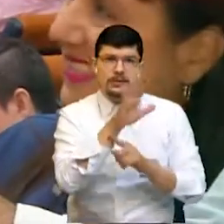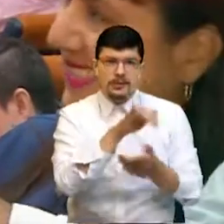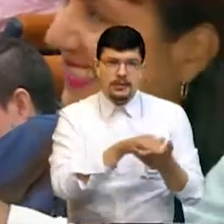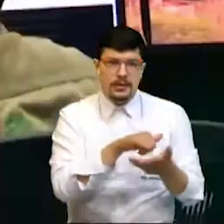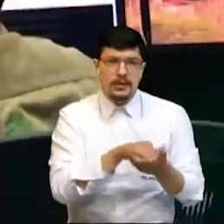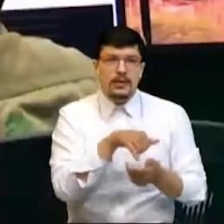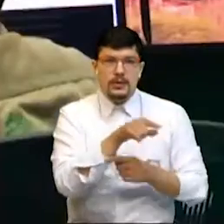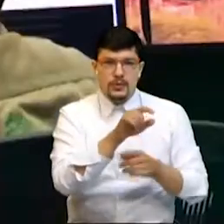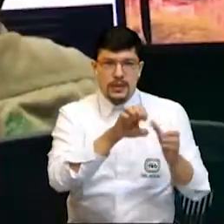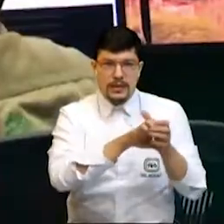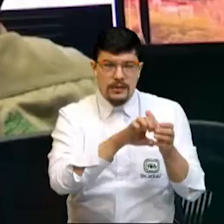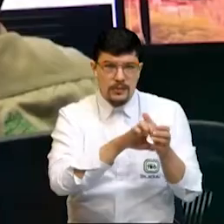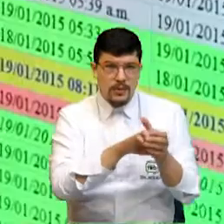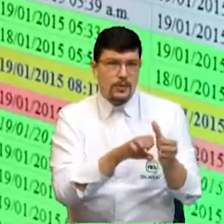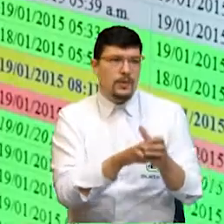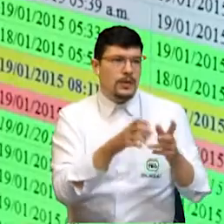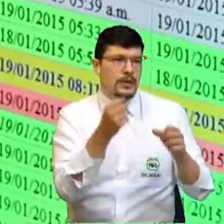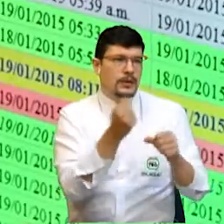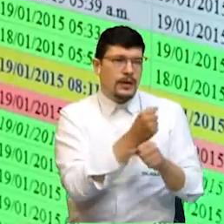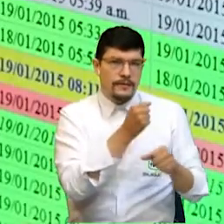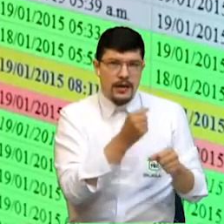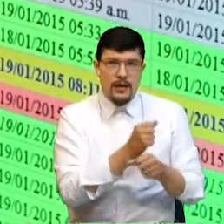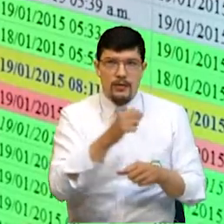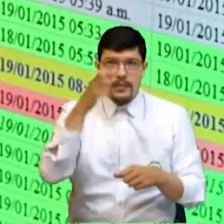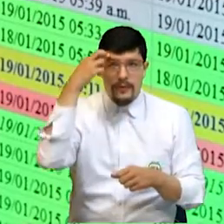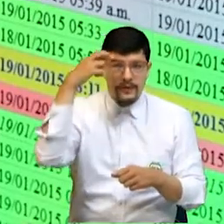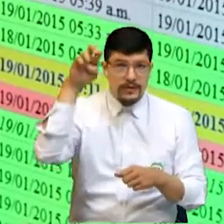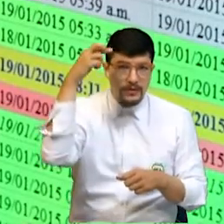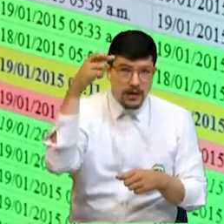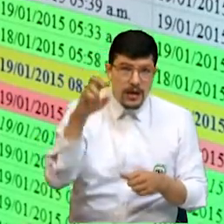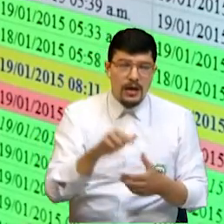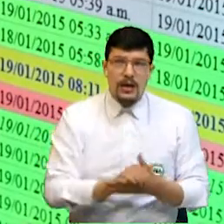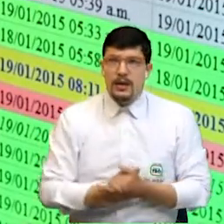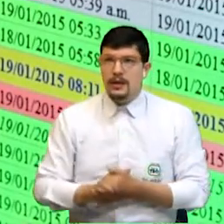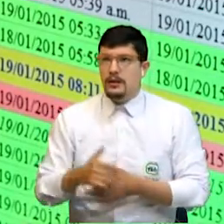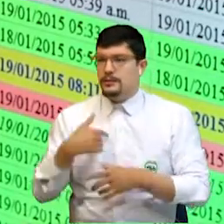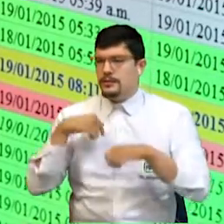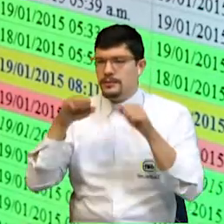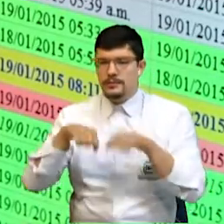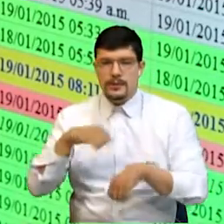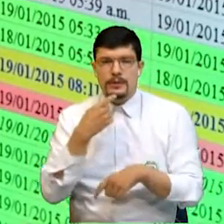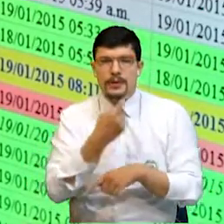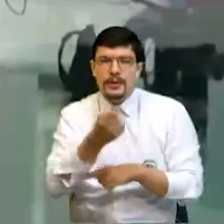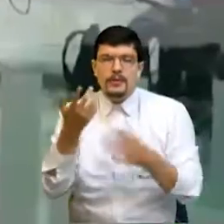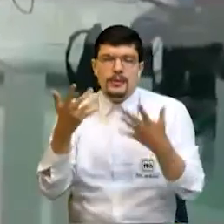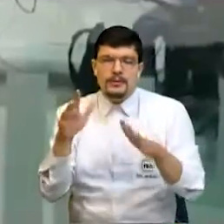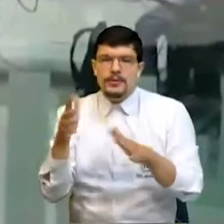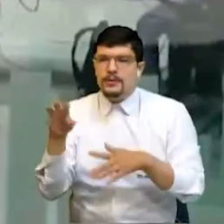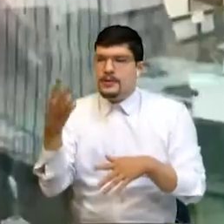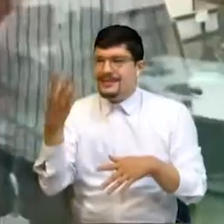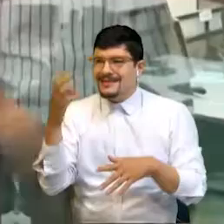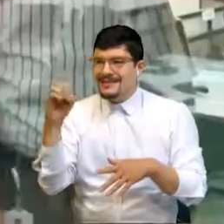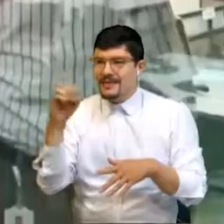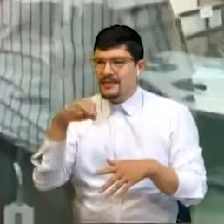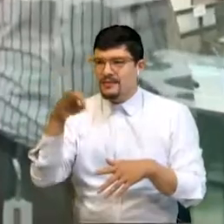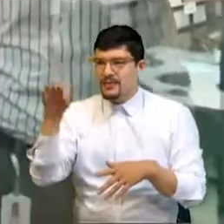del equipo operativo, tenemos profesionales también. Yo les puedo decir que cerca de un